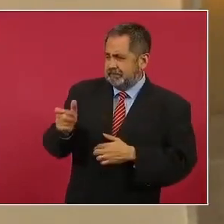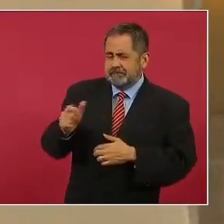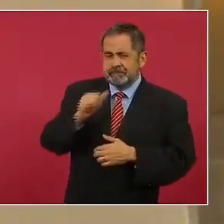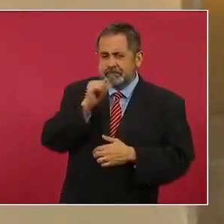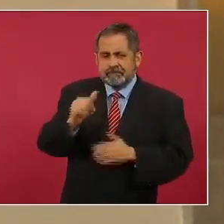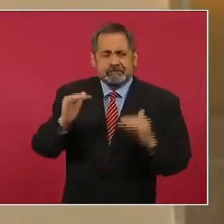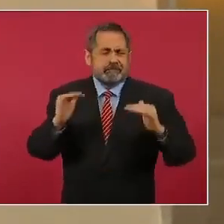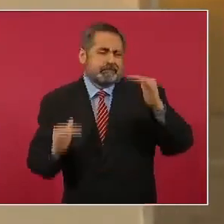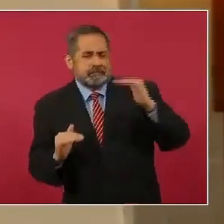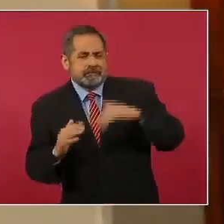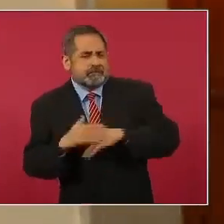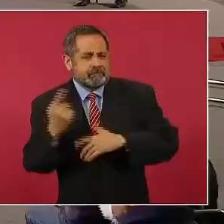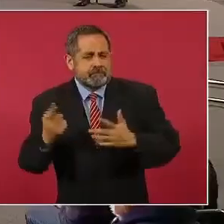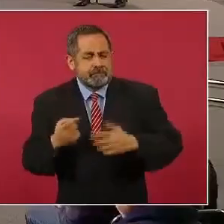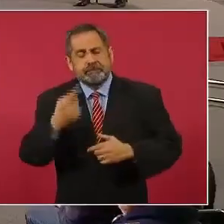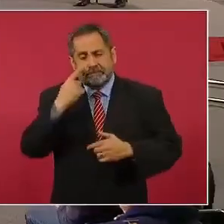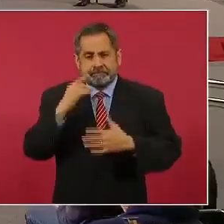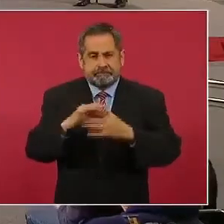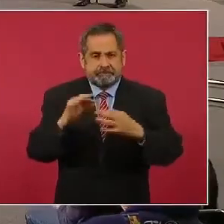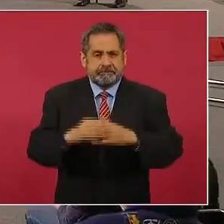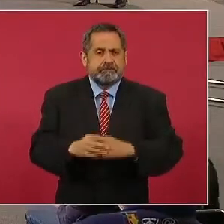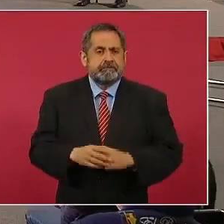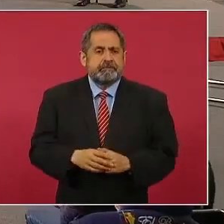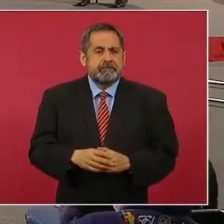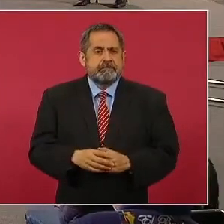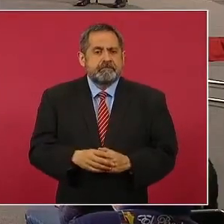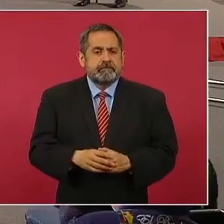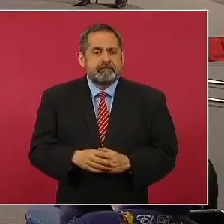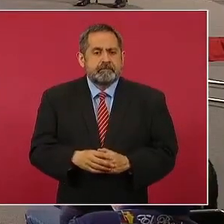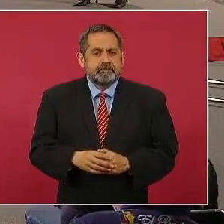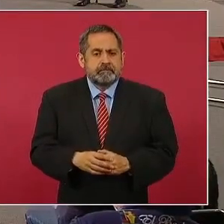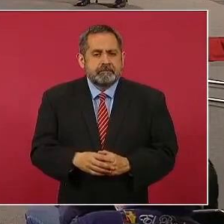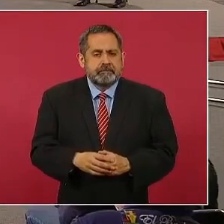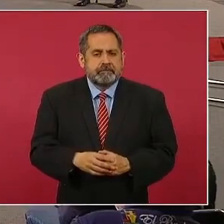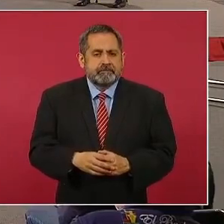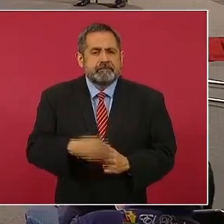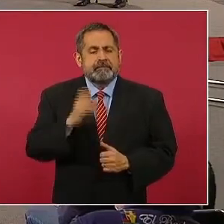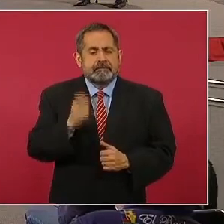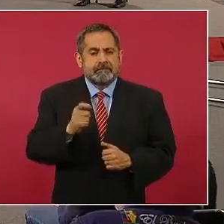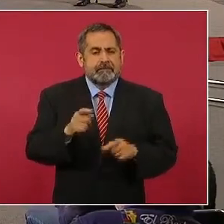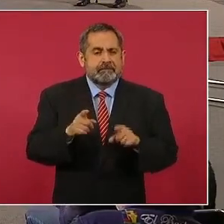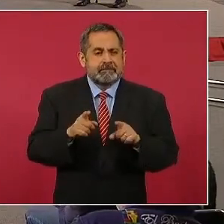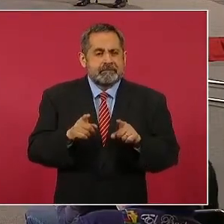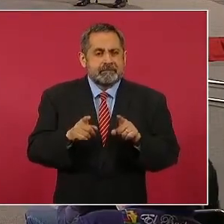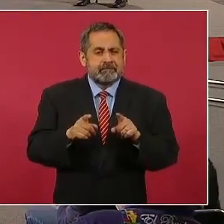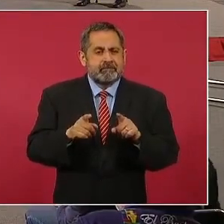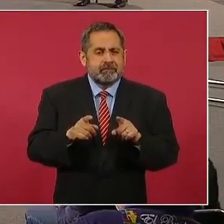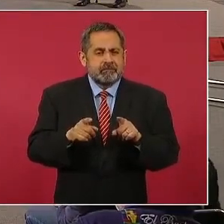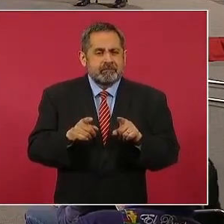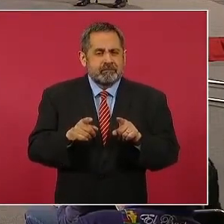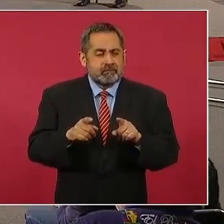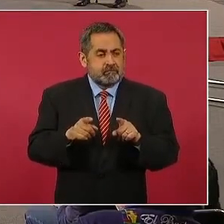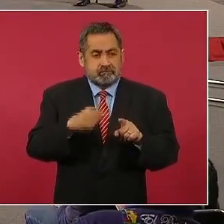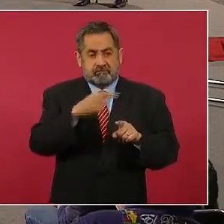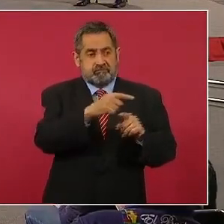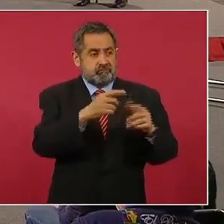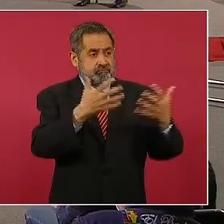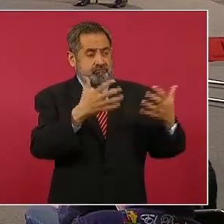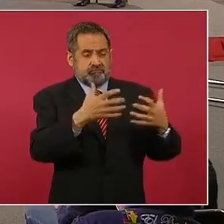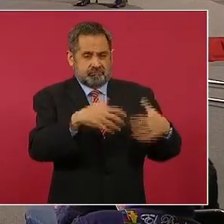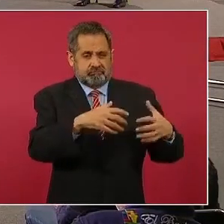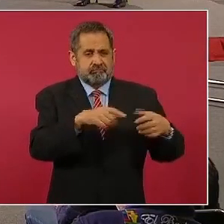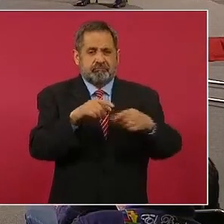desigualdad? Pues porque vamos a ver que estos consorcios como